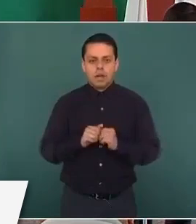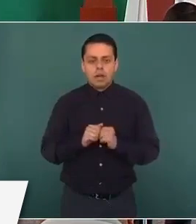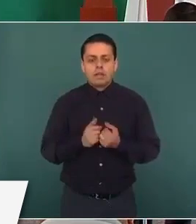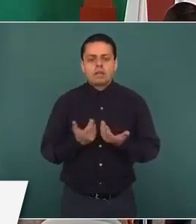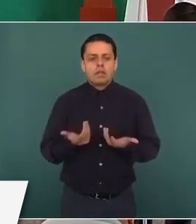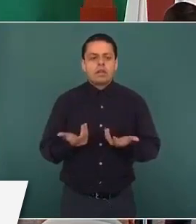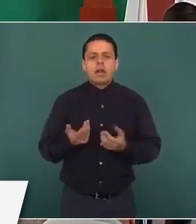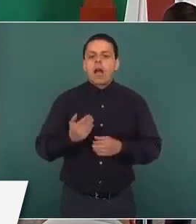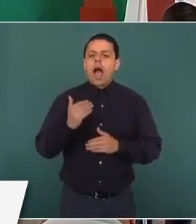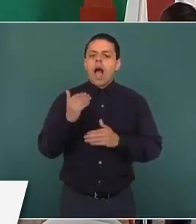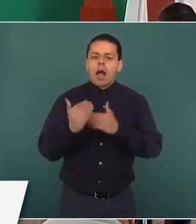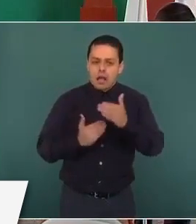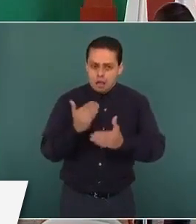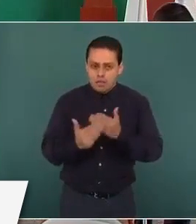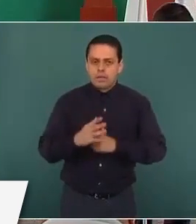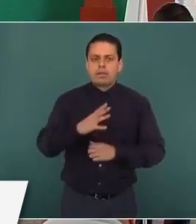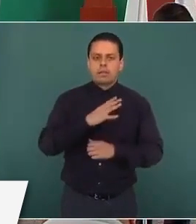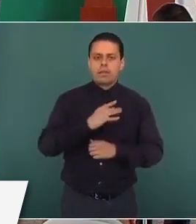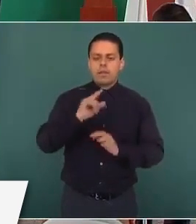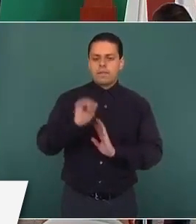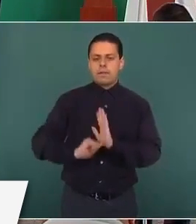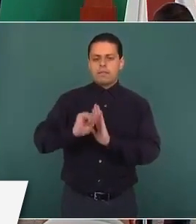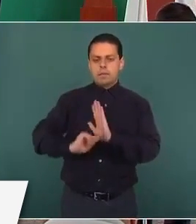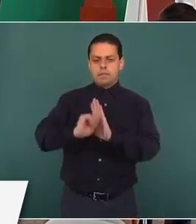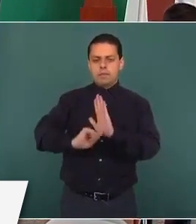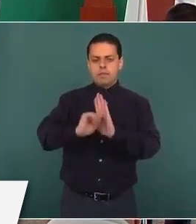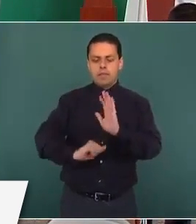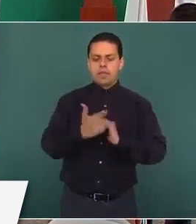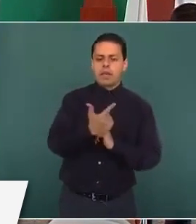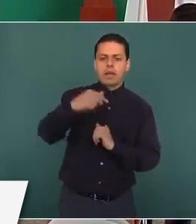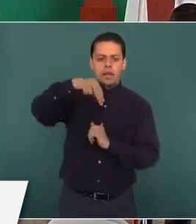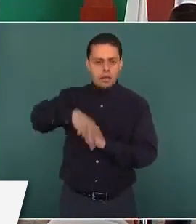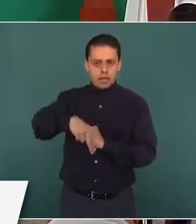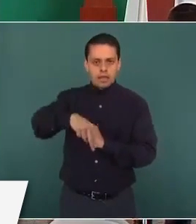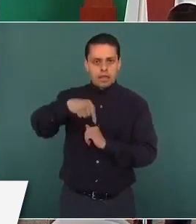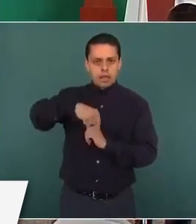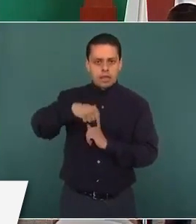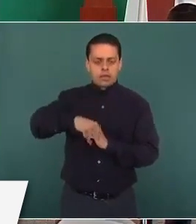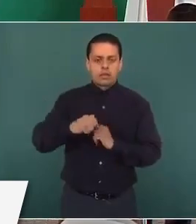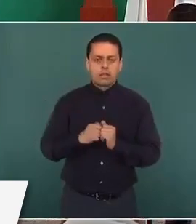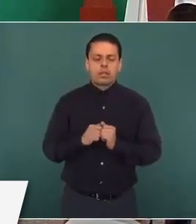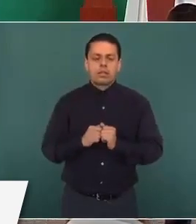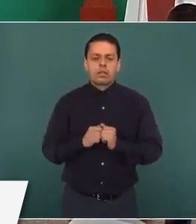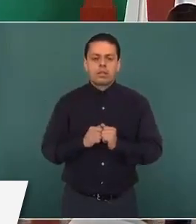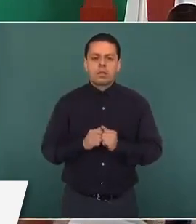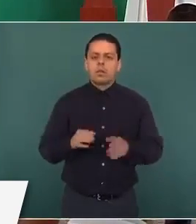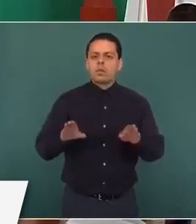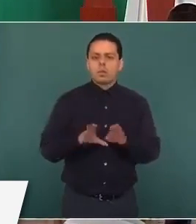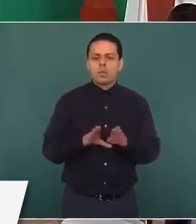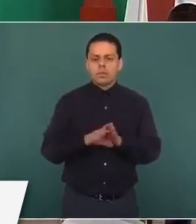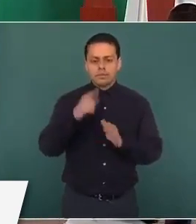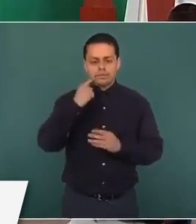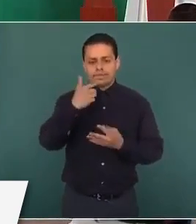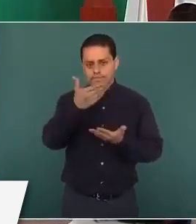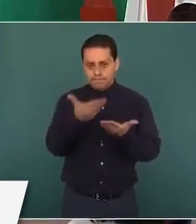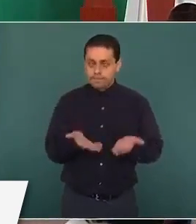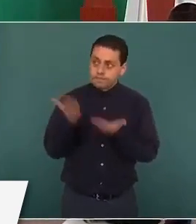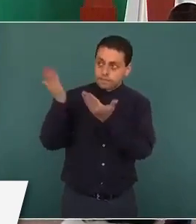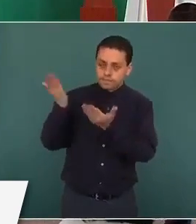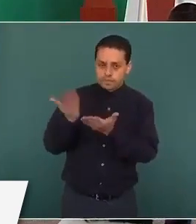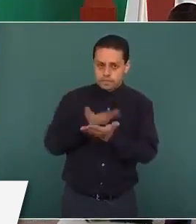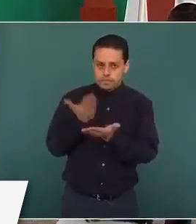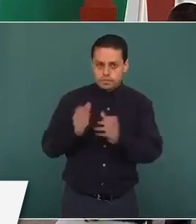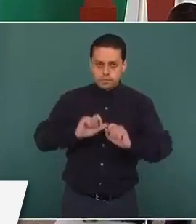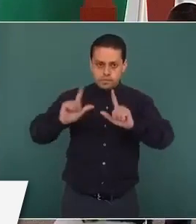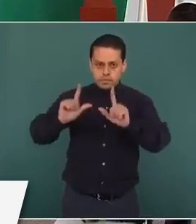avance que se tiene en este mes de la Guardia Nacional bajo los rubros que están en la lámina.